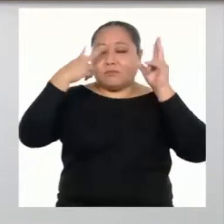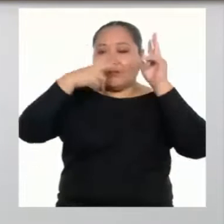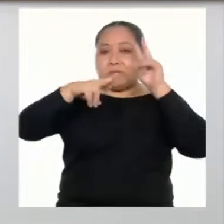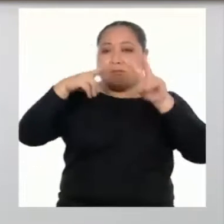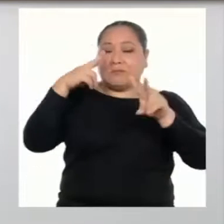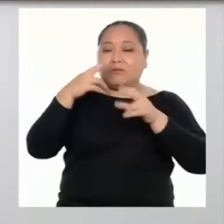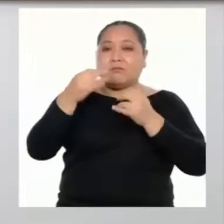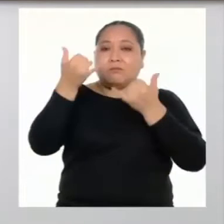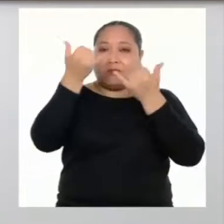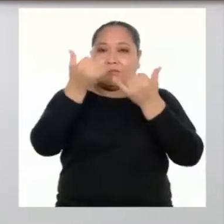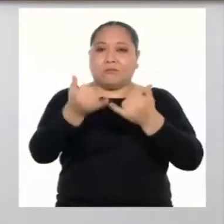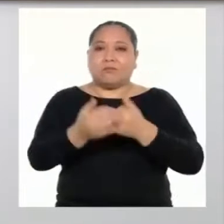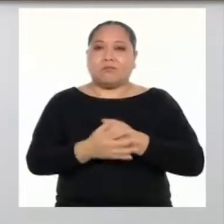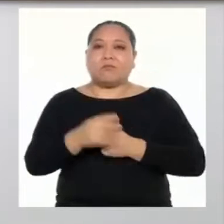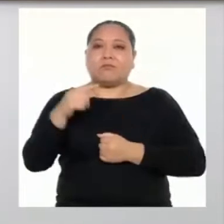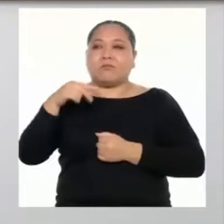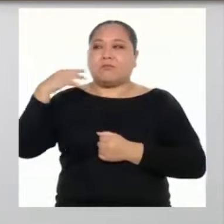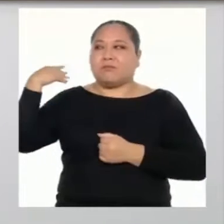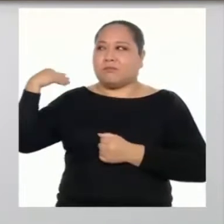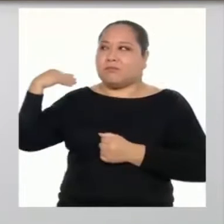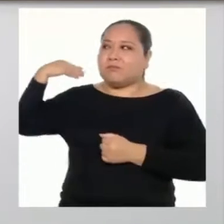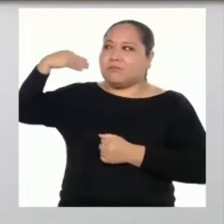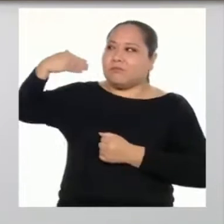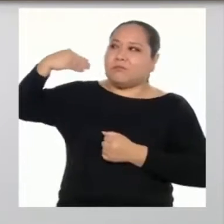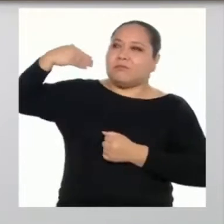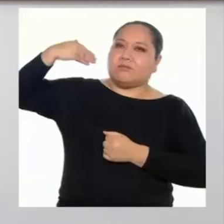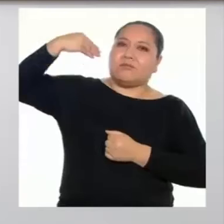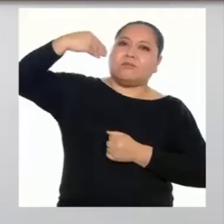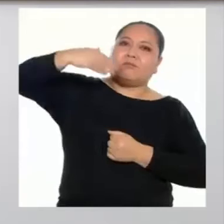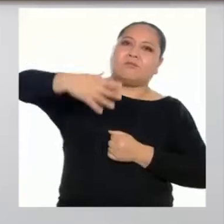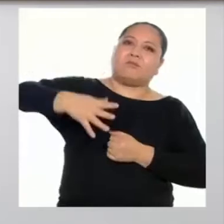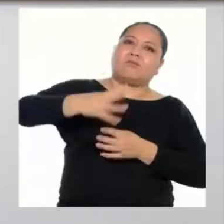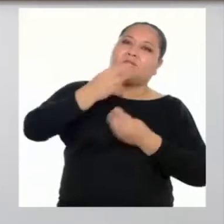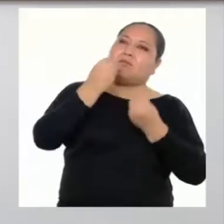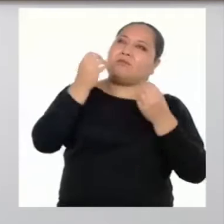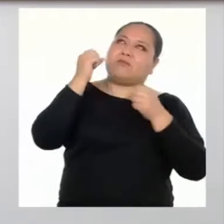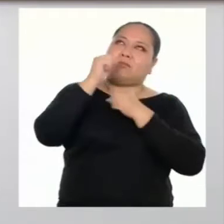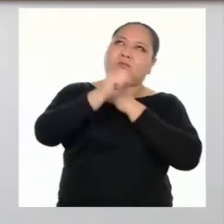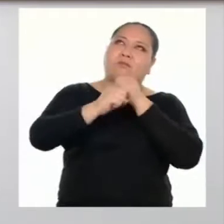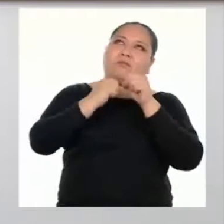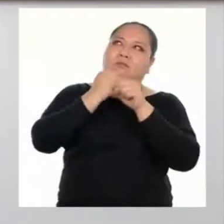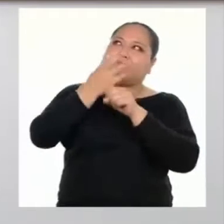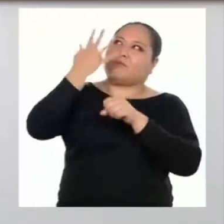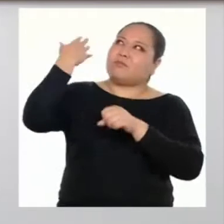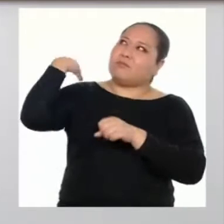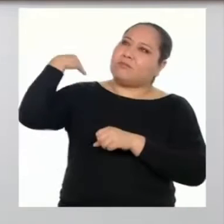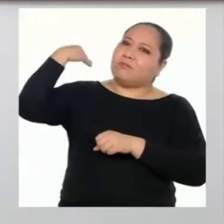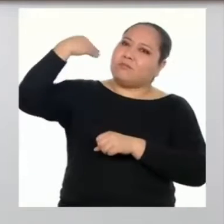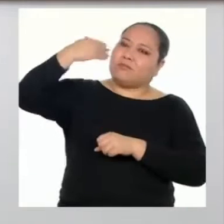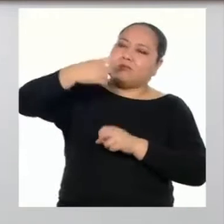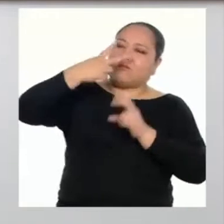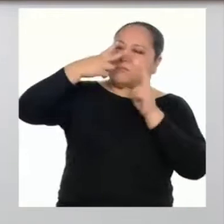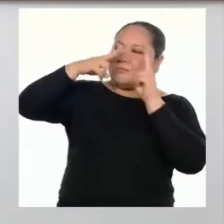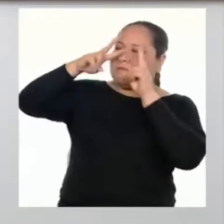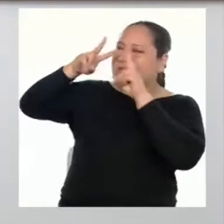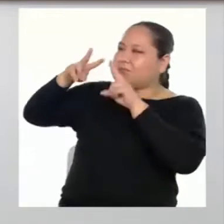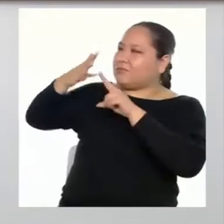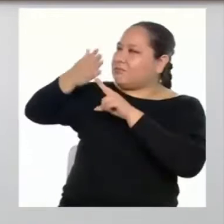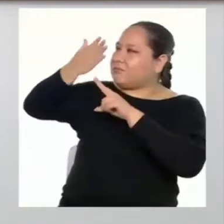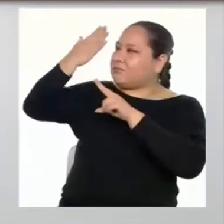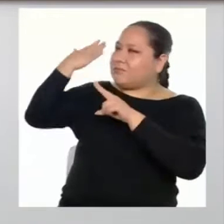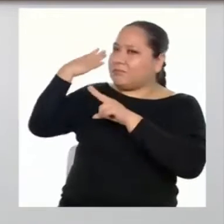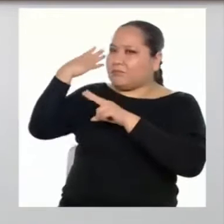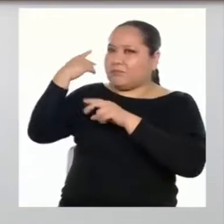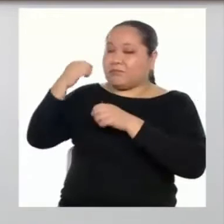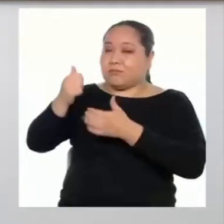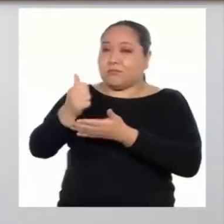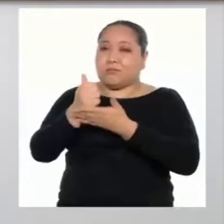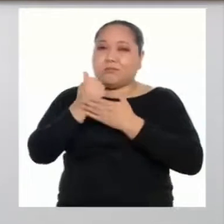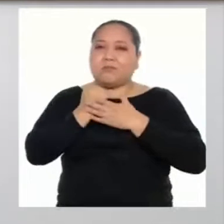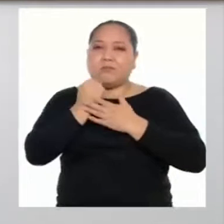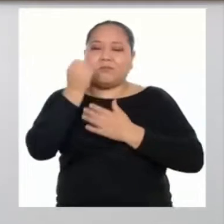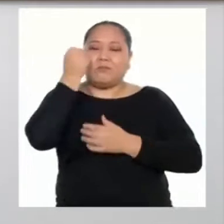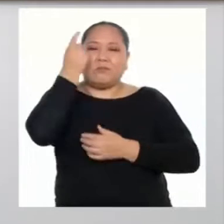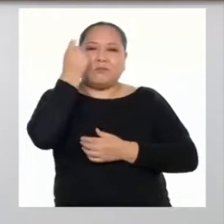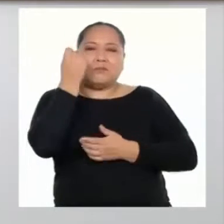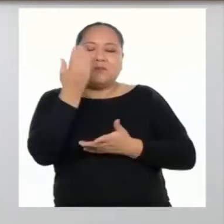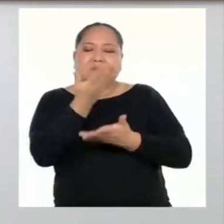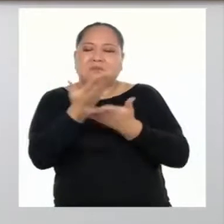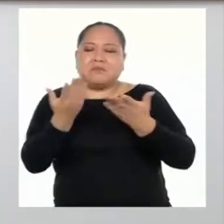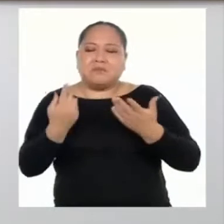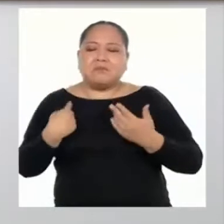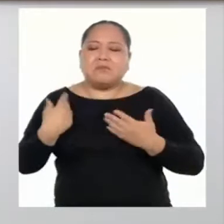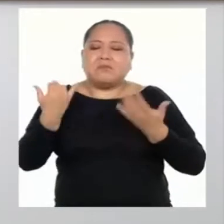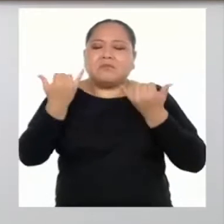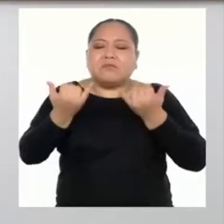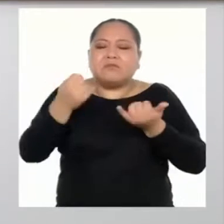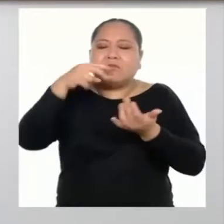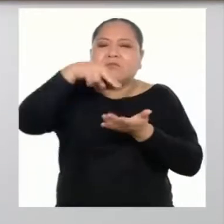visto hoy, eso lo venimos arrastrando desde hace siglos. Ver el pasado nos sirve para entender